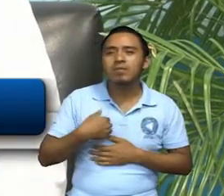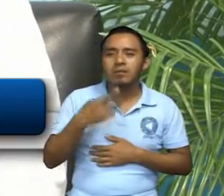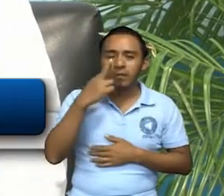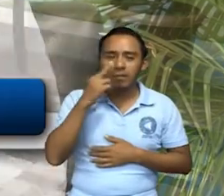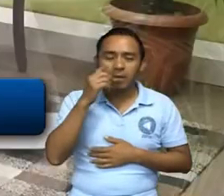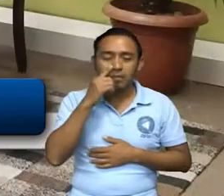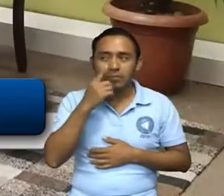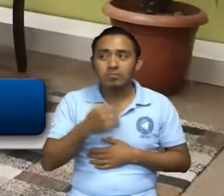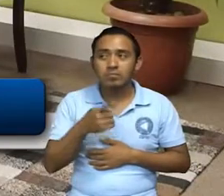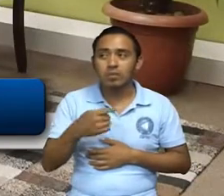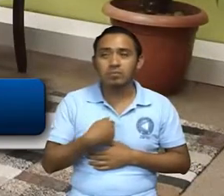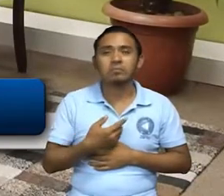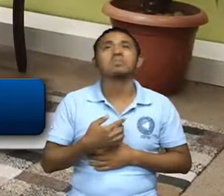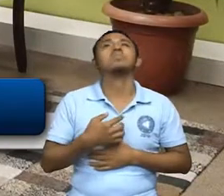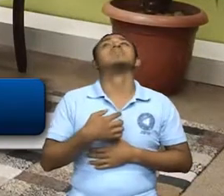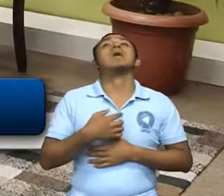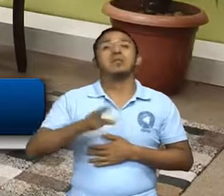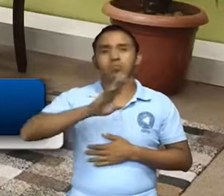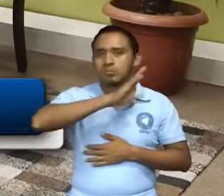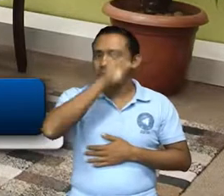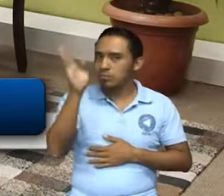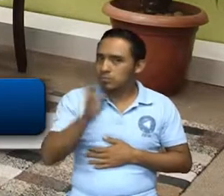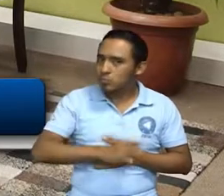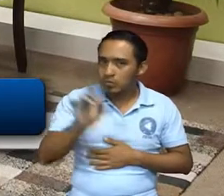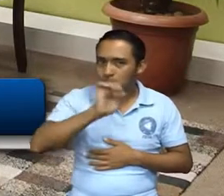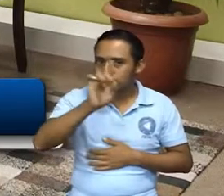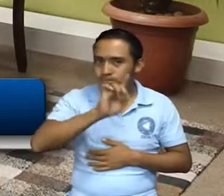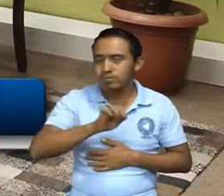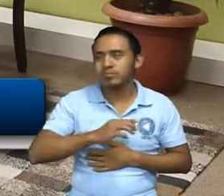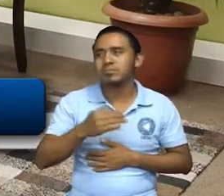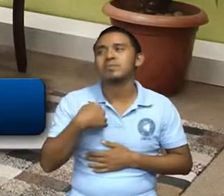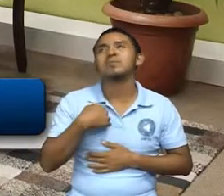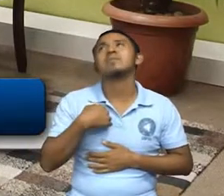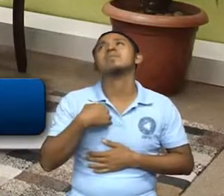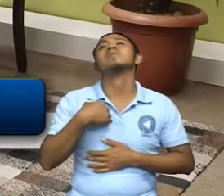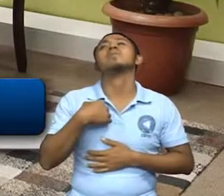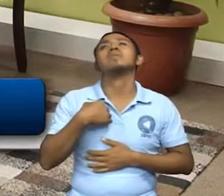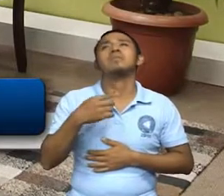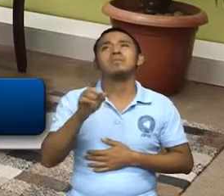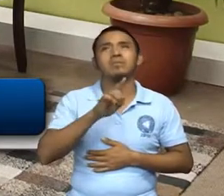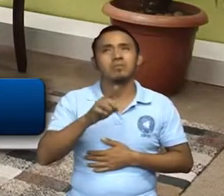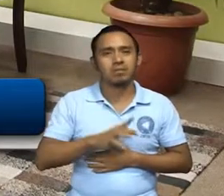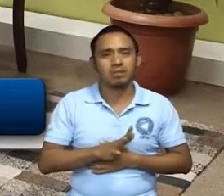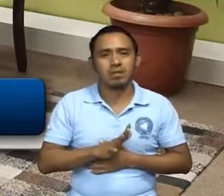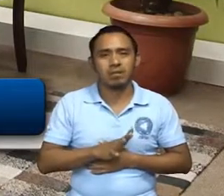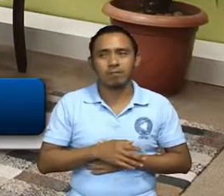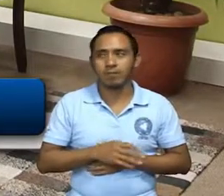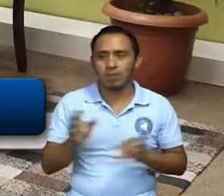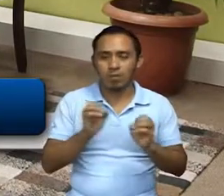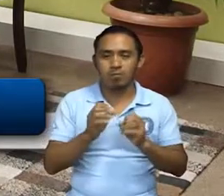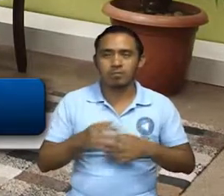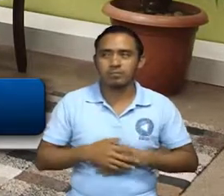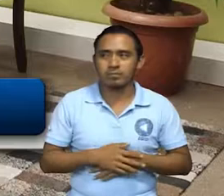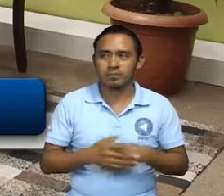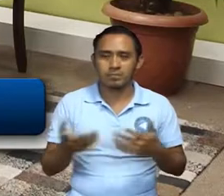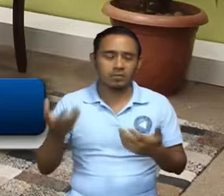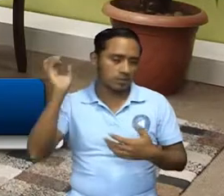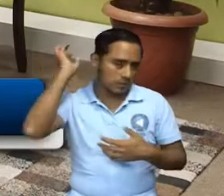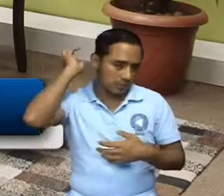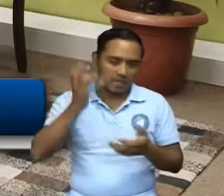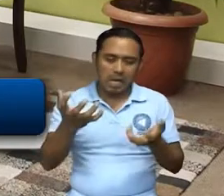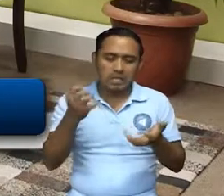boca arriba. Jamás hagas eso, ¿ya? Otra gente lo que dice es ponerse un pedazo de hielo en la parte